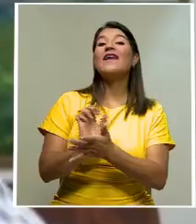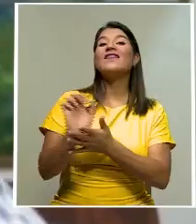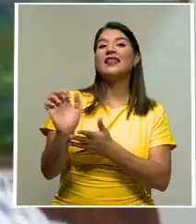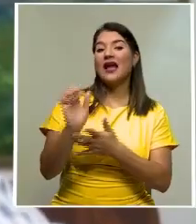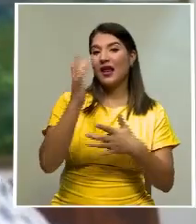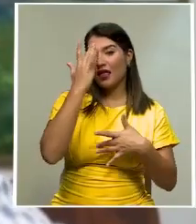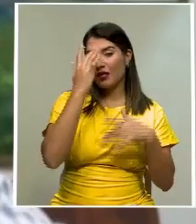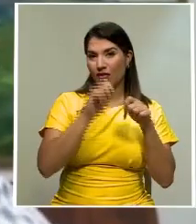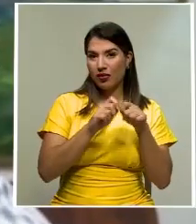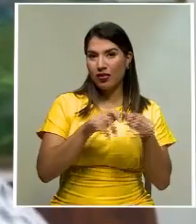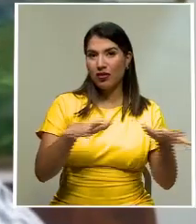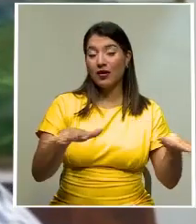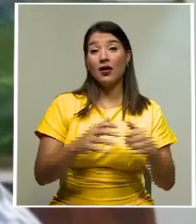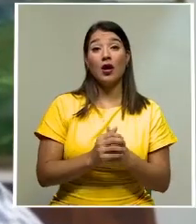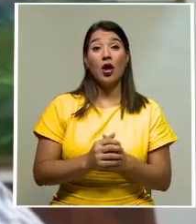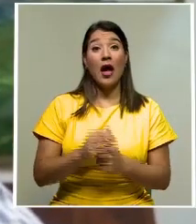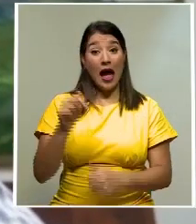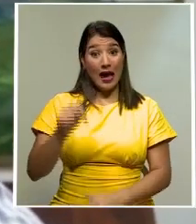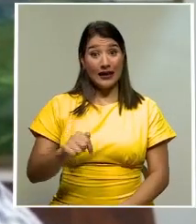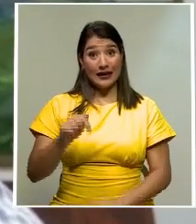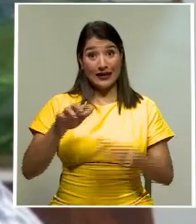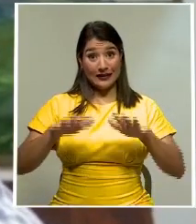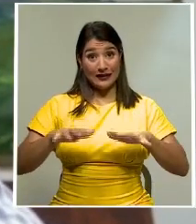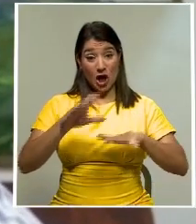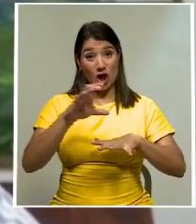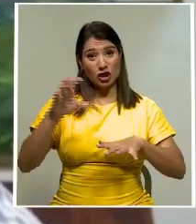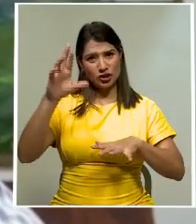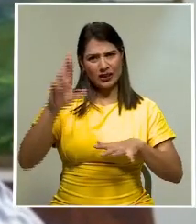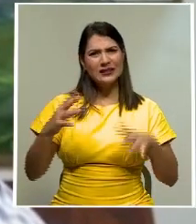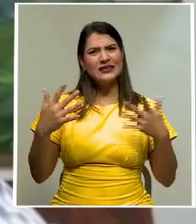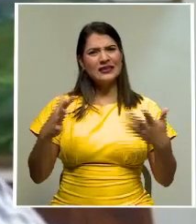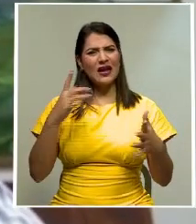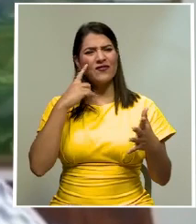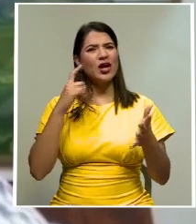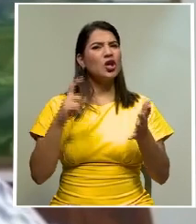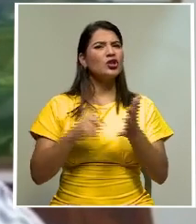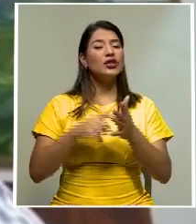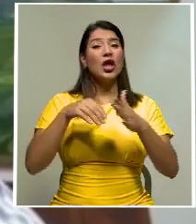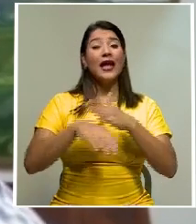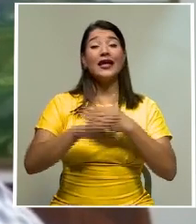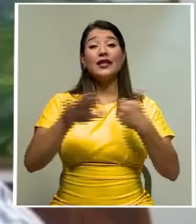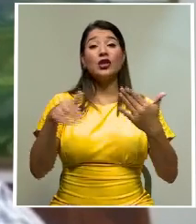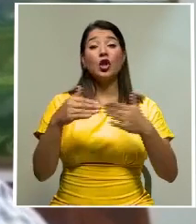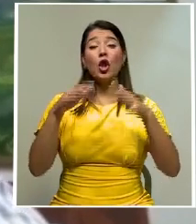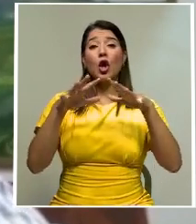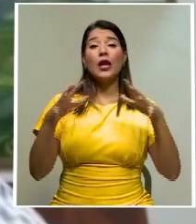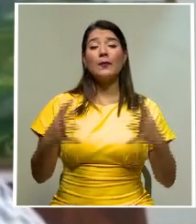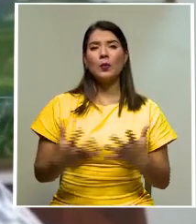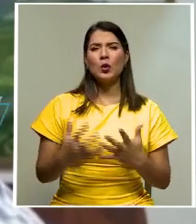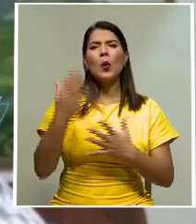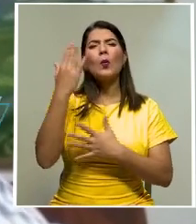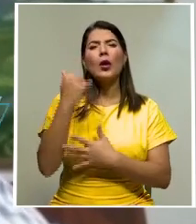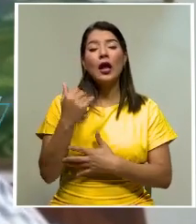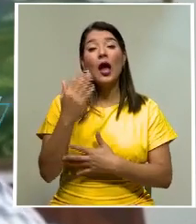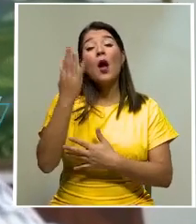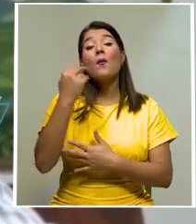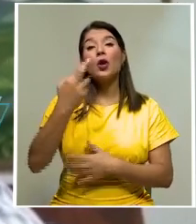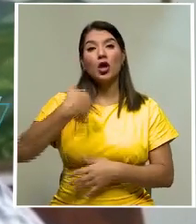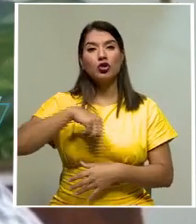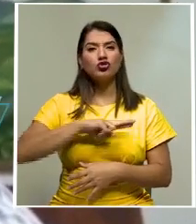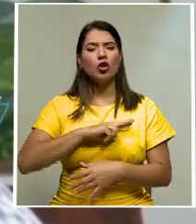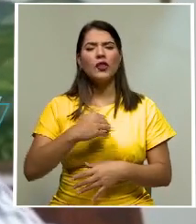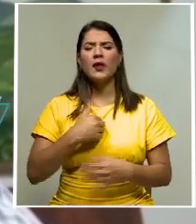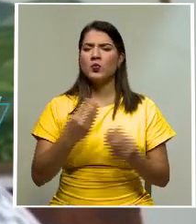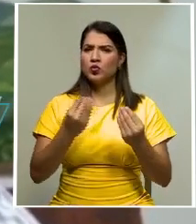COVID. Costa Rica es un destino que ha sido reconocido a nivel mundial a través del tiempo gracias a la responsabilidad, a